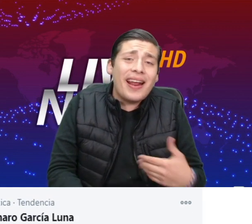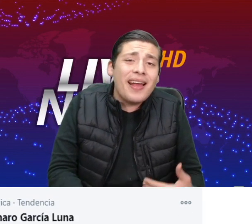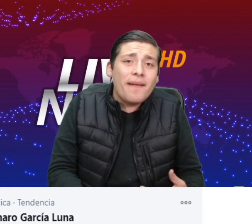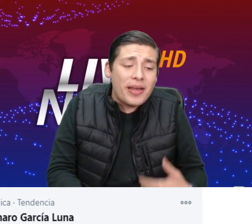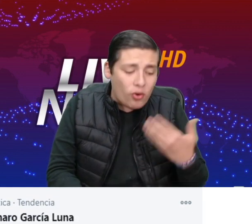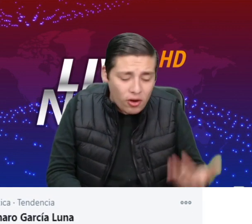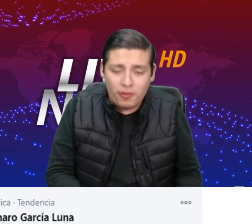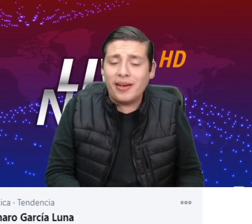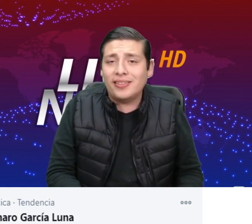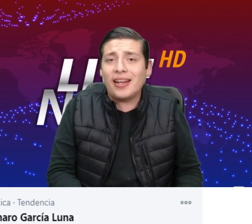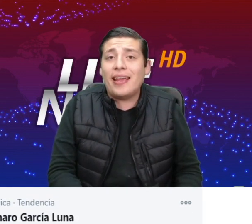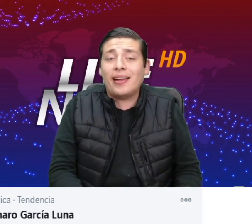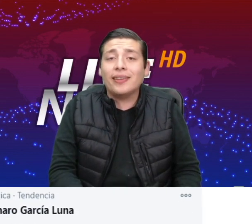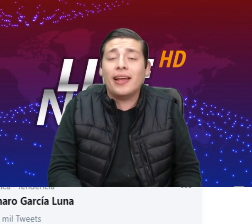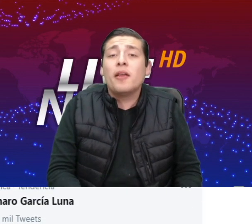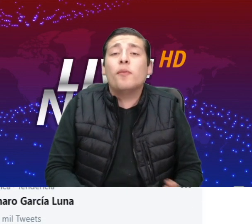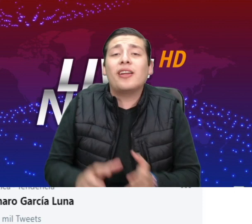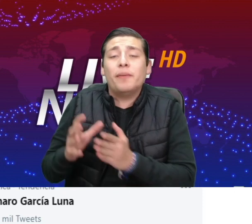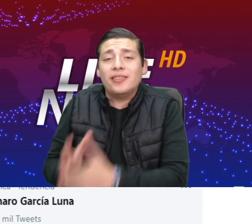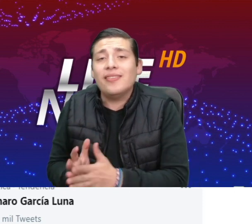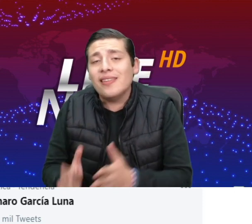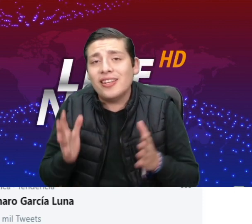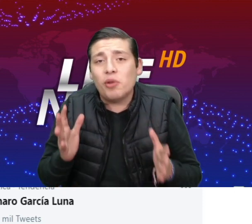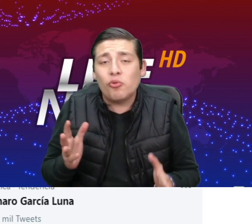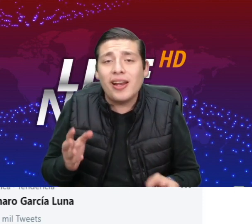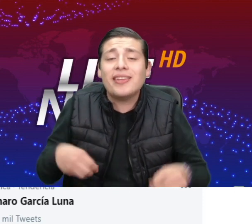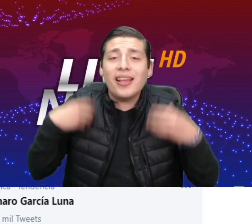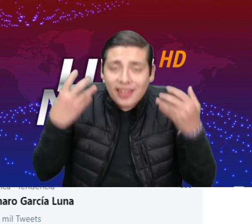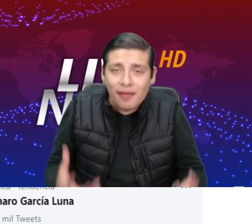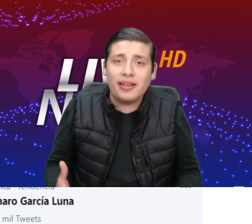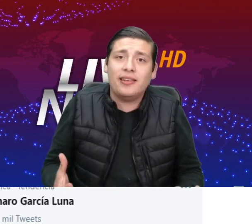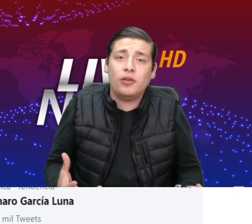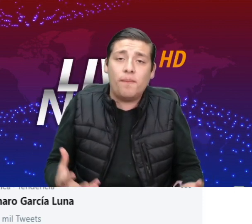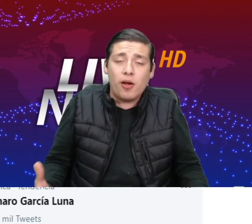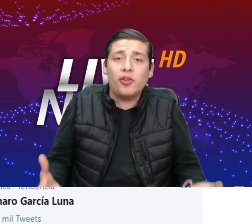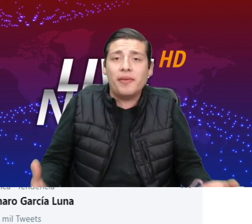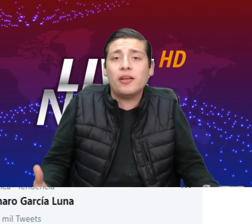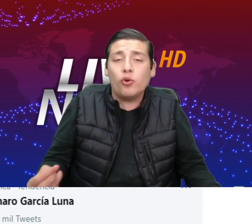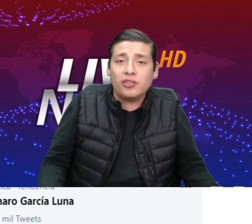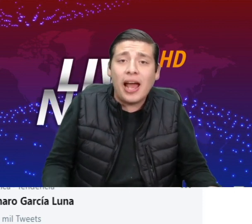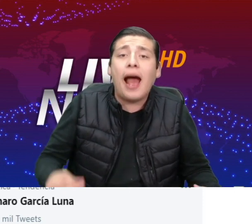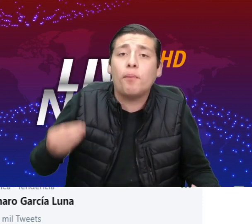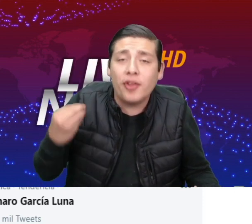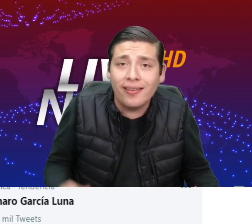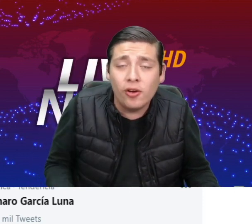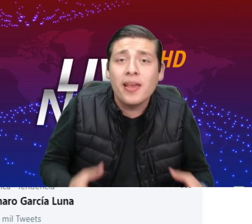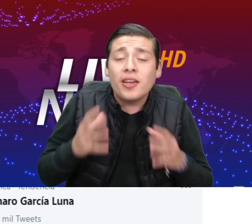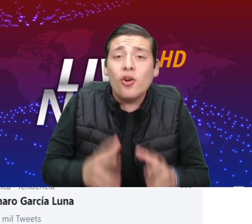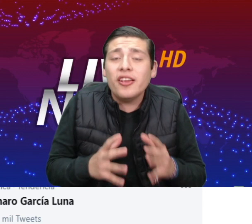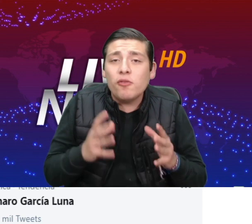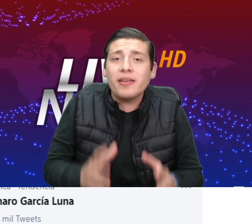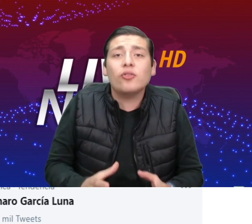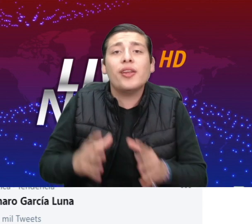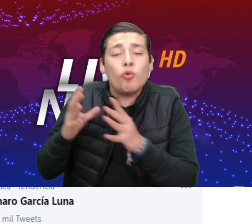que era mejor permanecer en casa, porque el presidente Andrés Manuel ya sabe que el pueblo de México lo está apoyando,